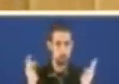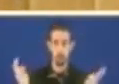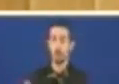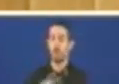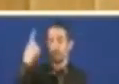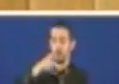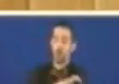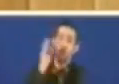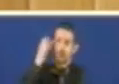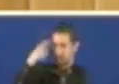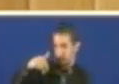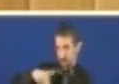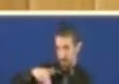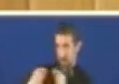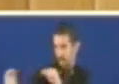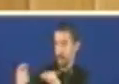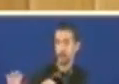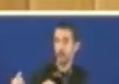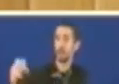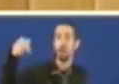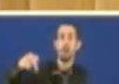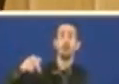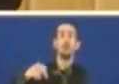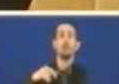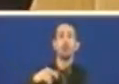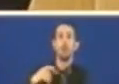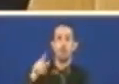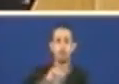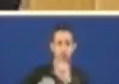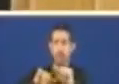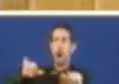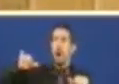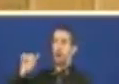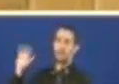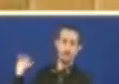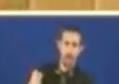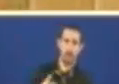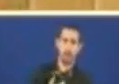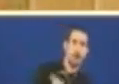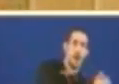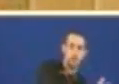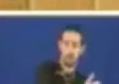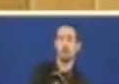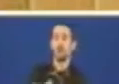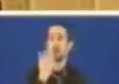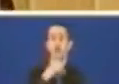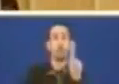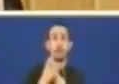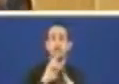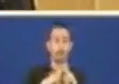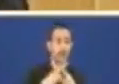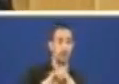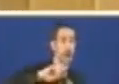conselleiras, a que está presente no debate, que o problema das preferentes viña de atrás. Pero que o problema das preferentes reventa, por decirlo